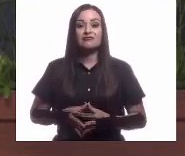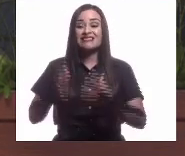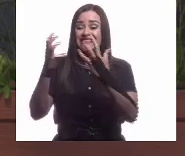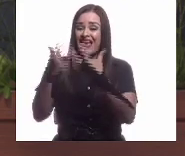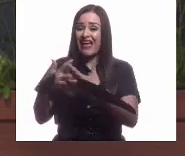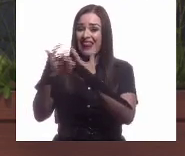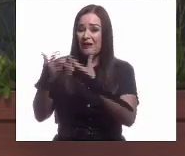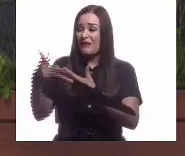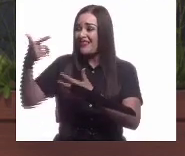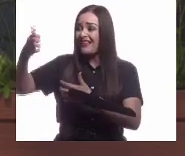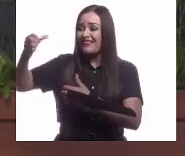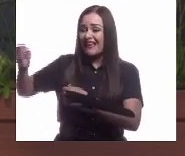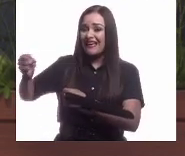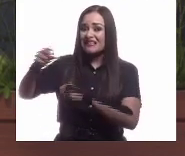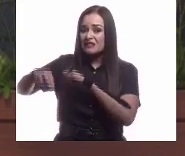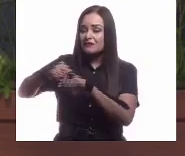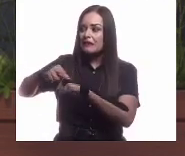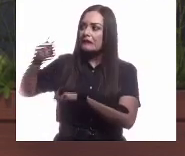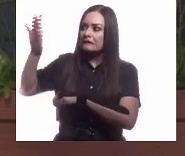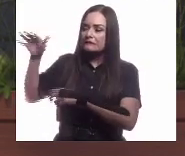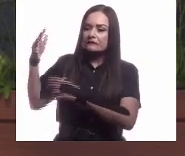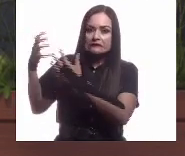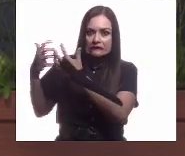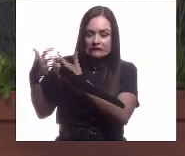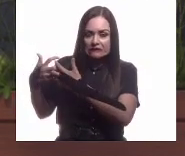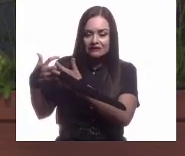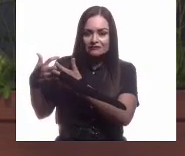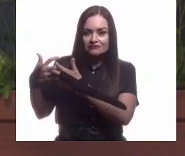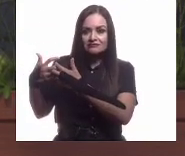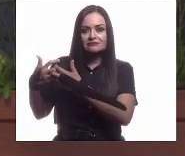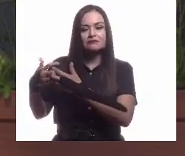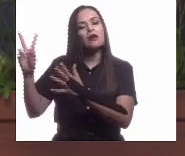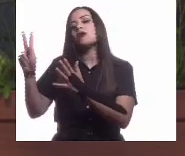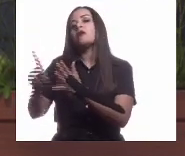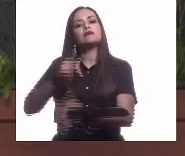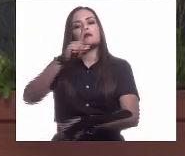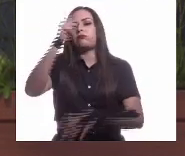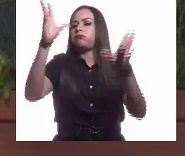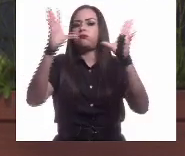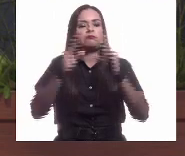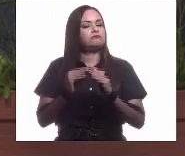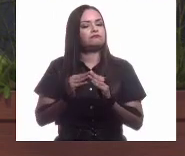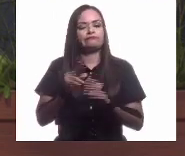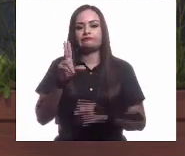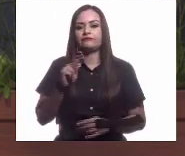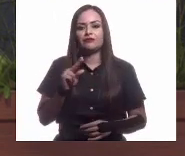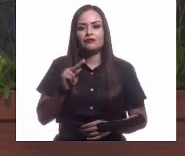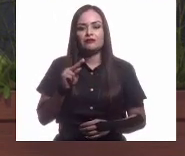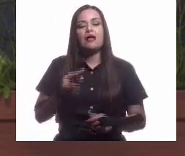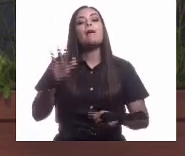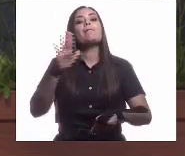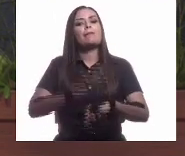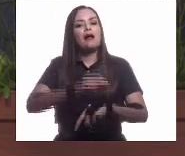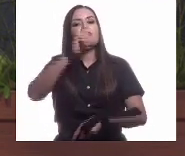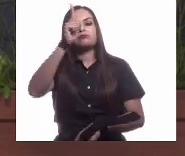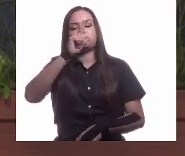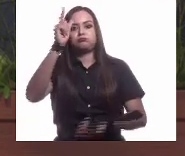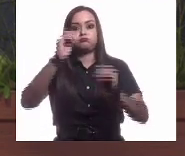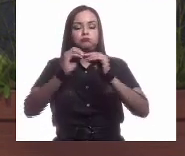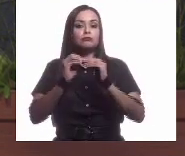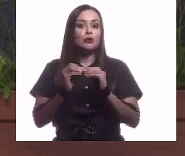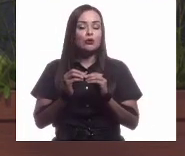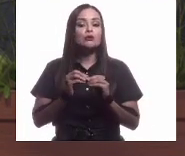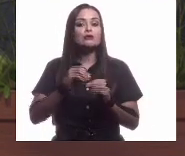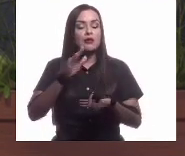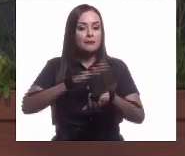planta de gas natural que garantiza que esto no se repetirá y permitirá además producir más energía, más